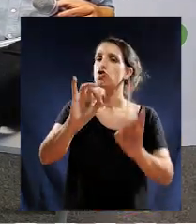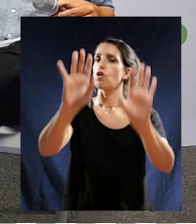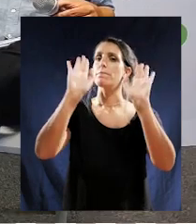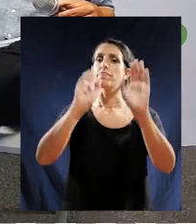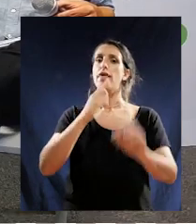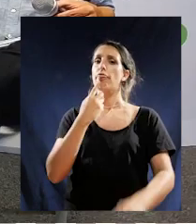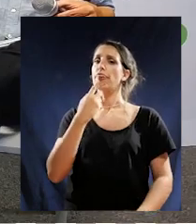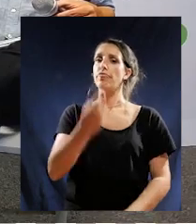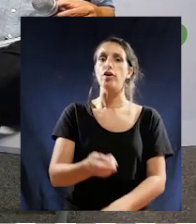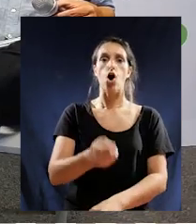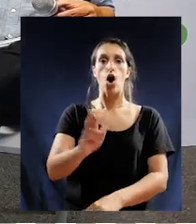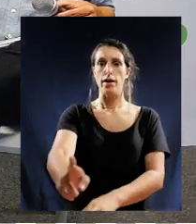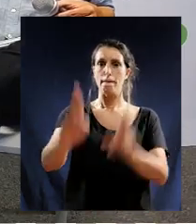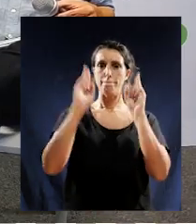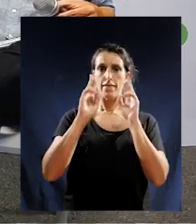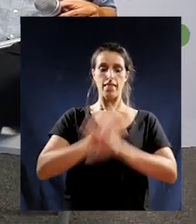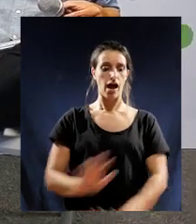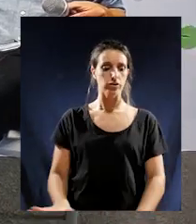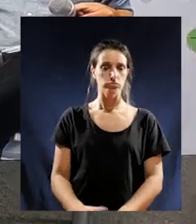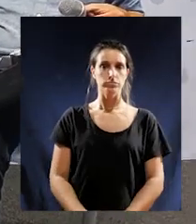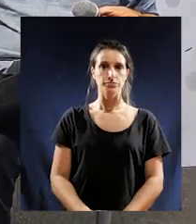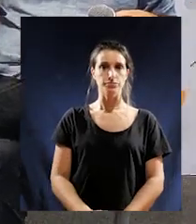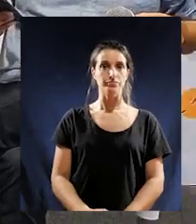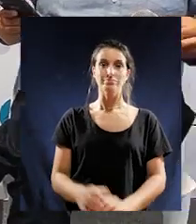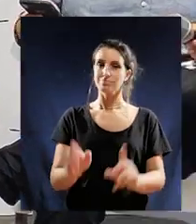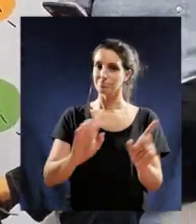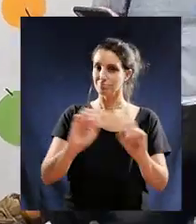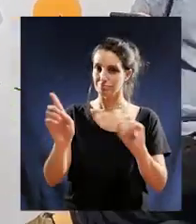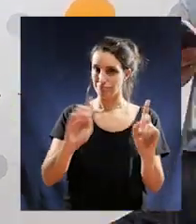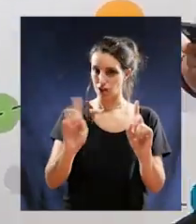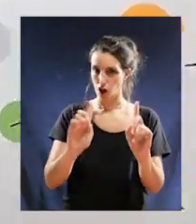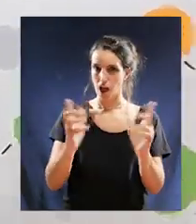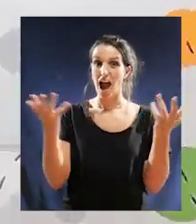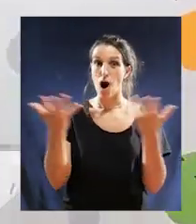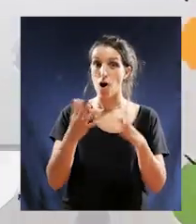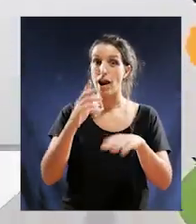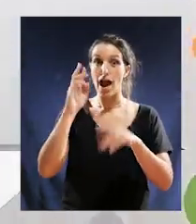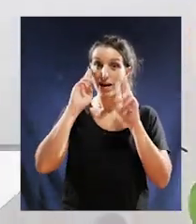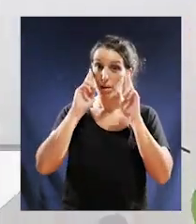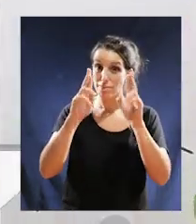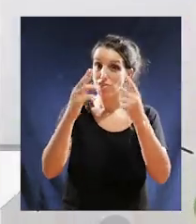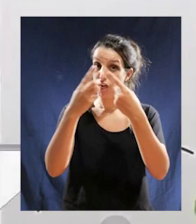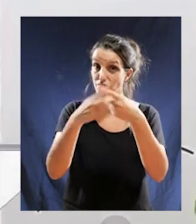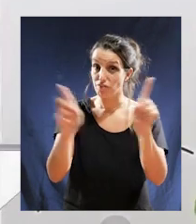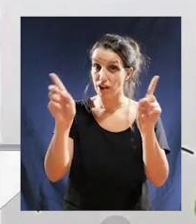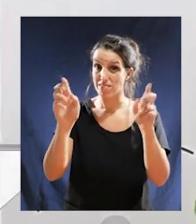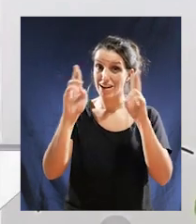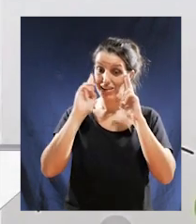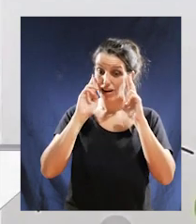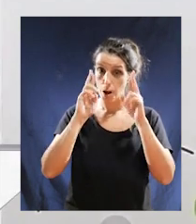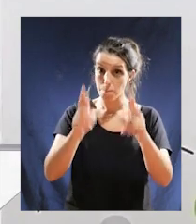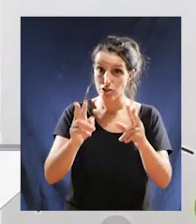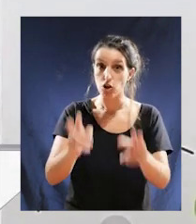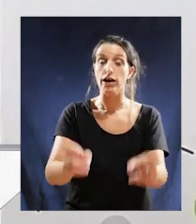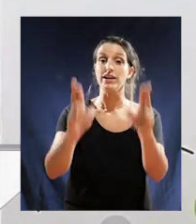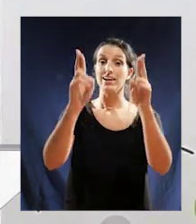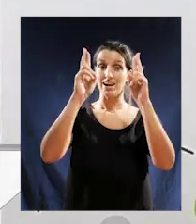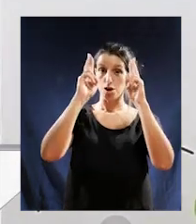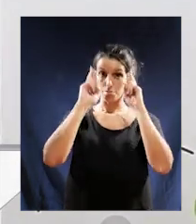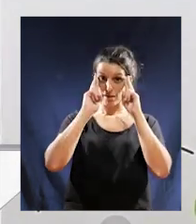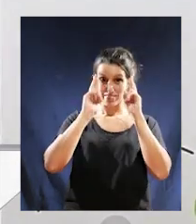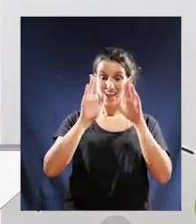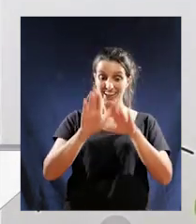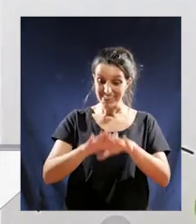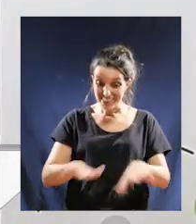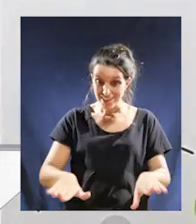respetar es el chico respetando al grande bueno la verdad que el respeto en estos tiempos no tiene que ver con eso el respeto es mutuo